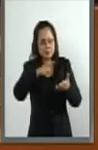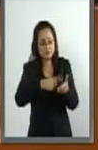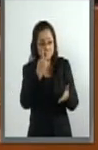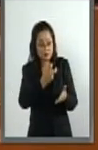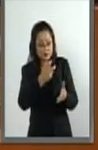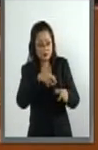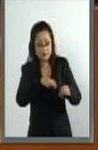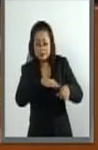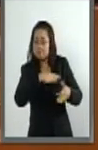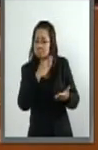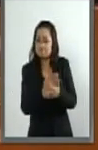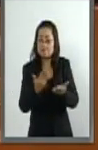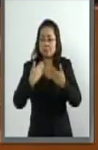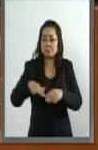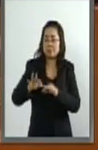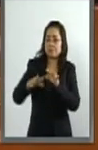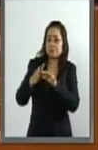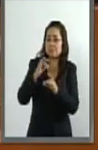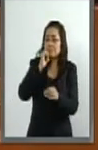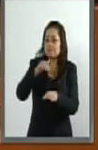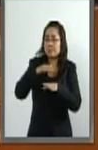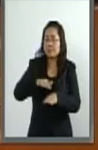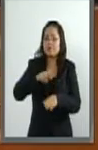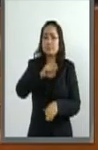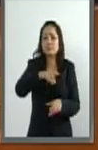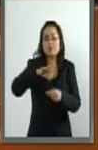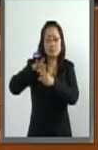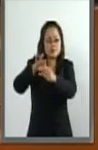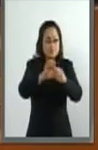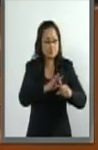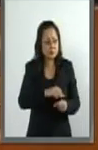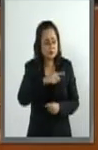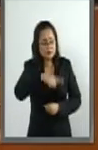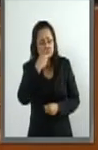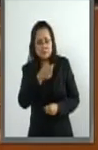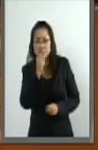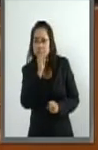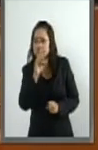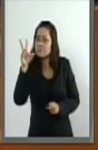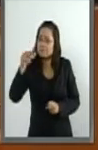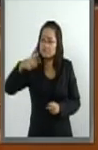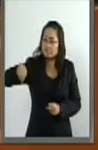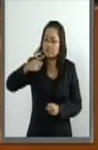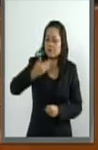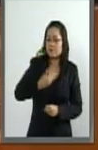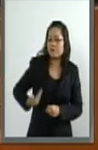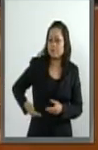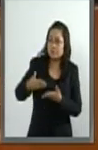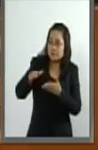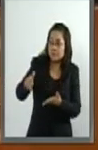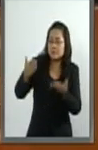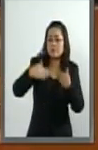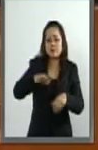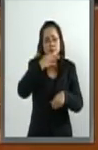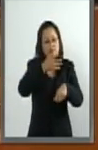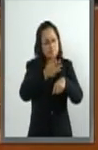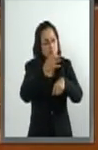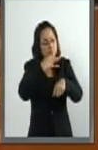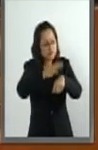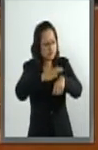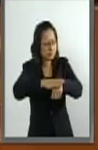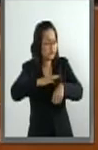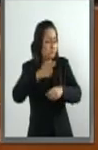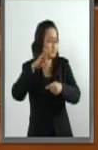país, el incumplimiento del referéndum revocatorio y de la convocatoria para las elecciones